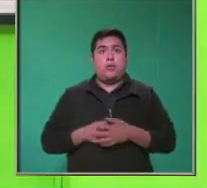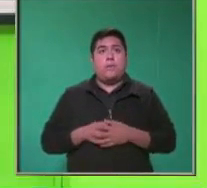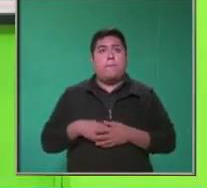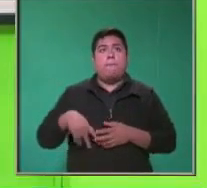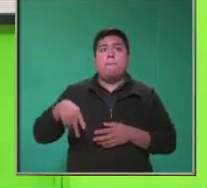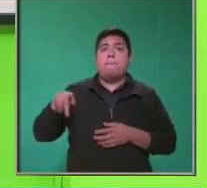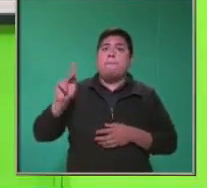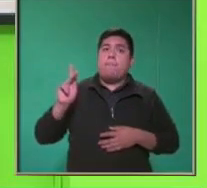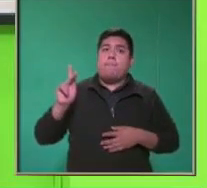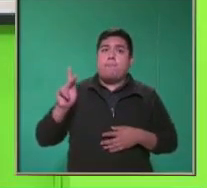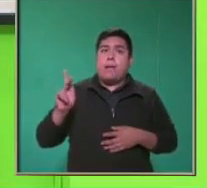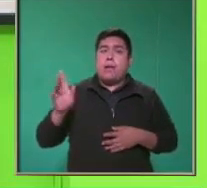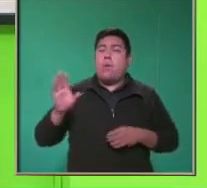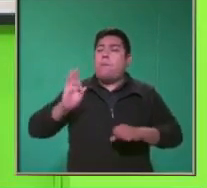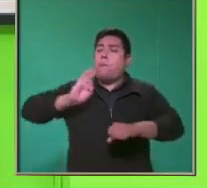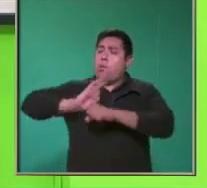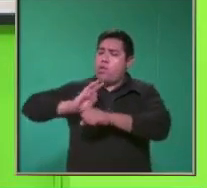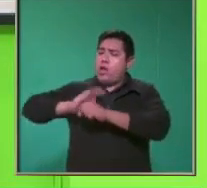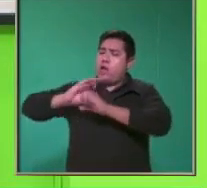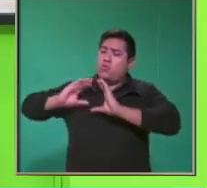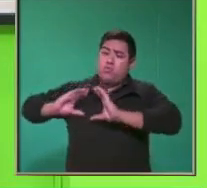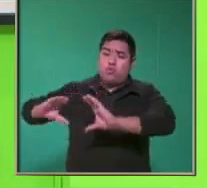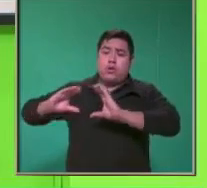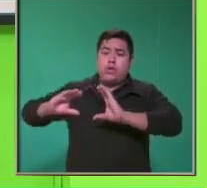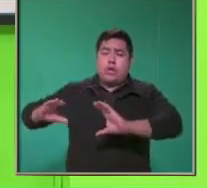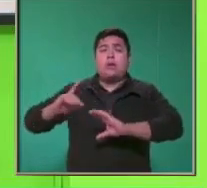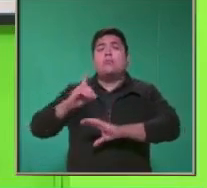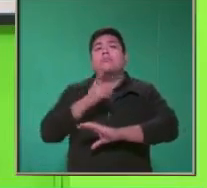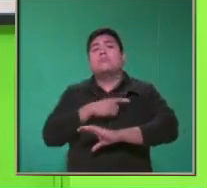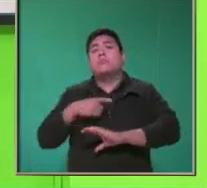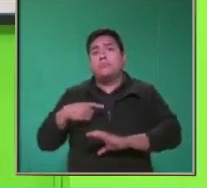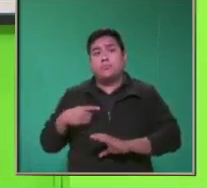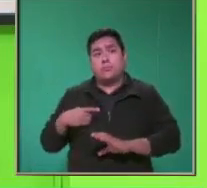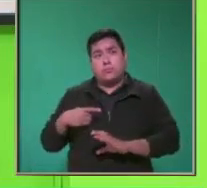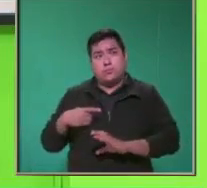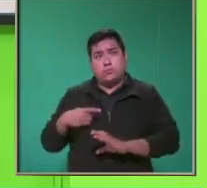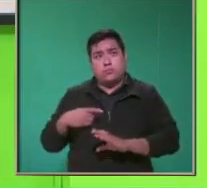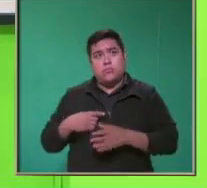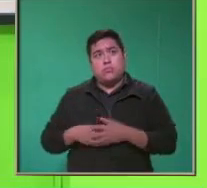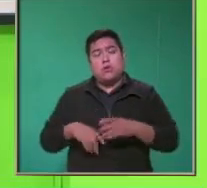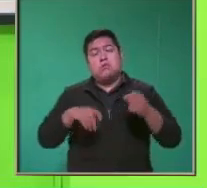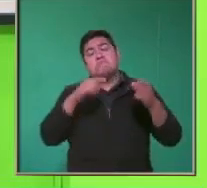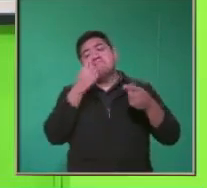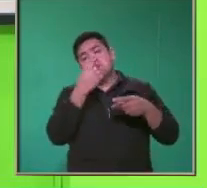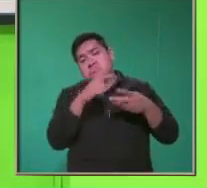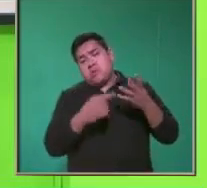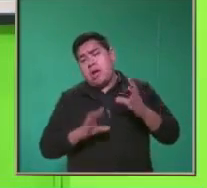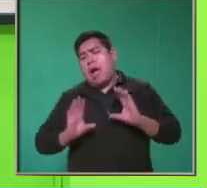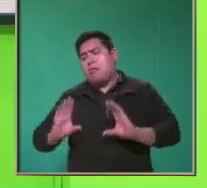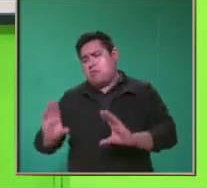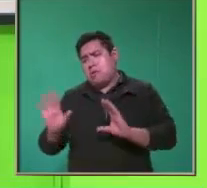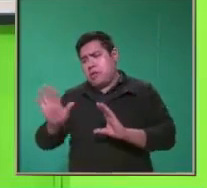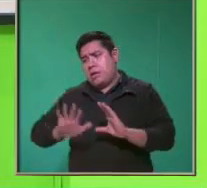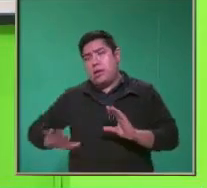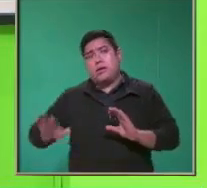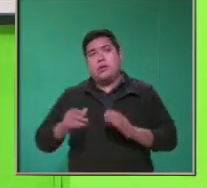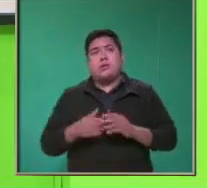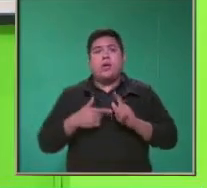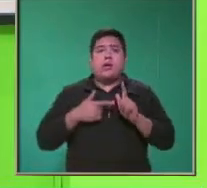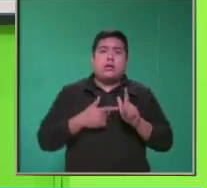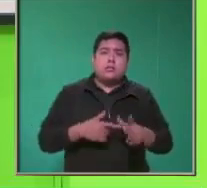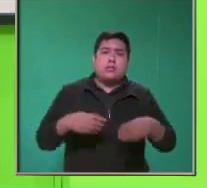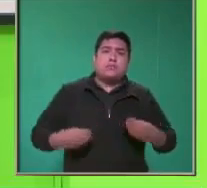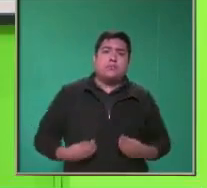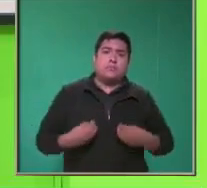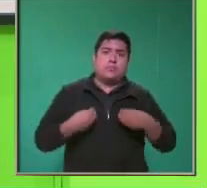sí podríamos proteger el resto de los espacios con ciertas características que nos permiten la sustentabilidad